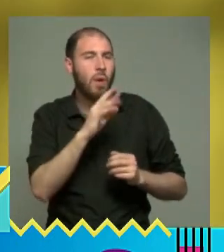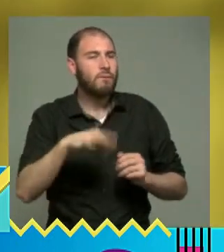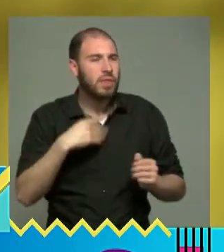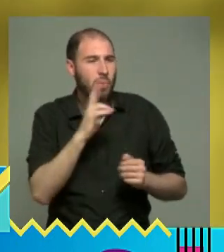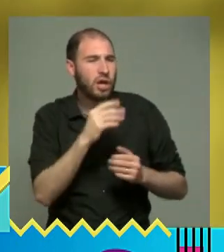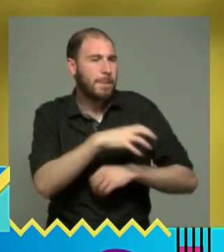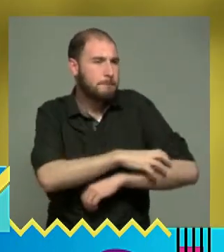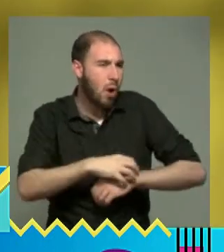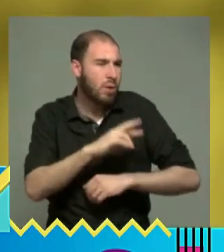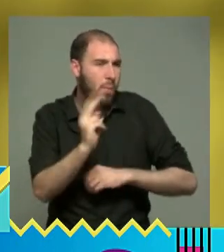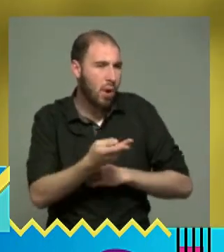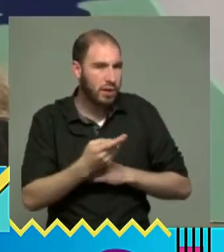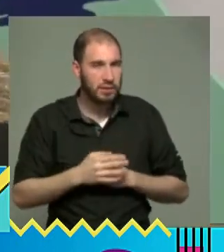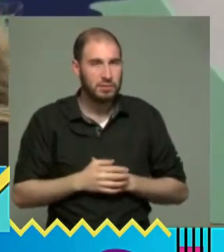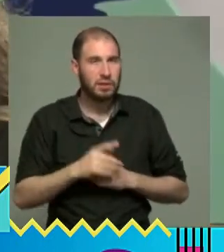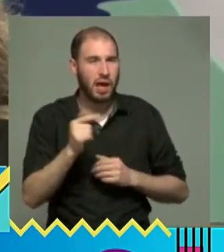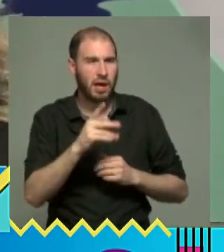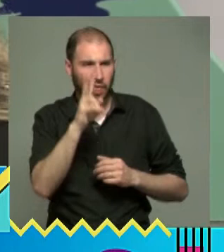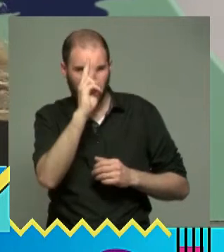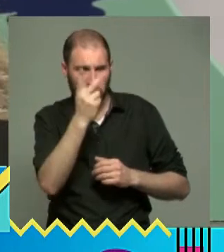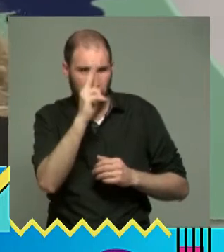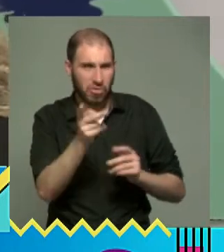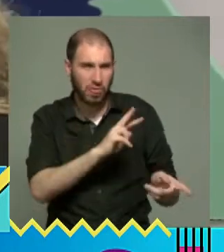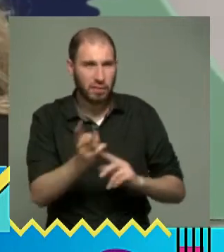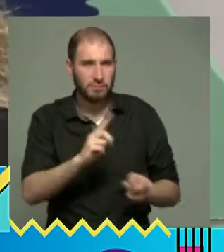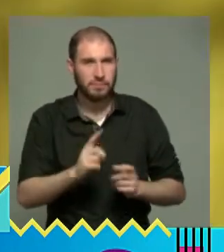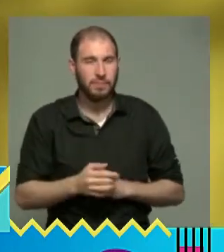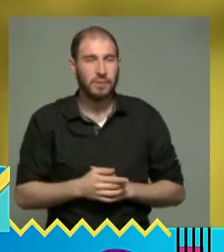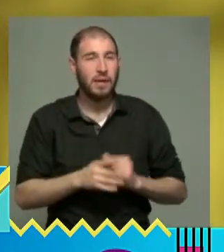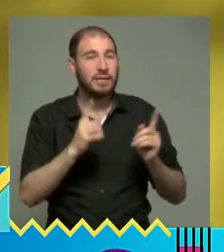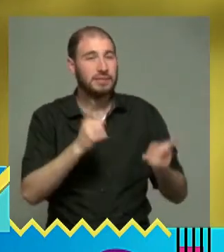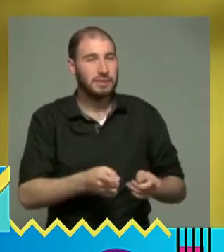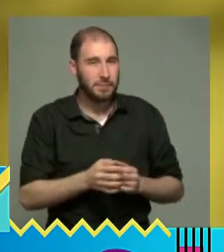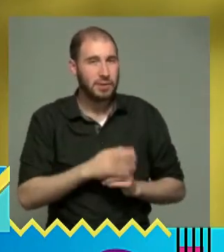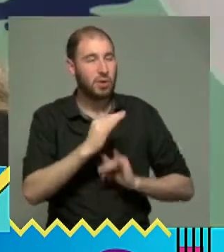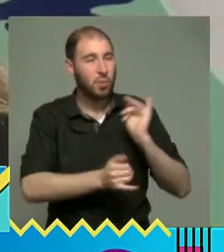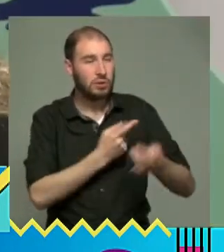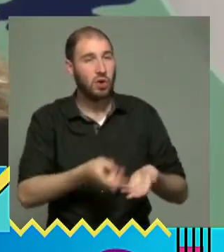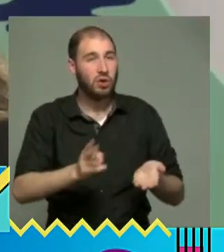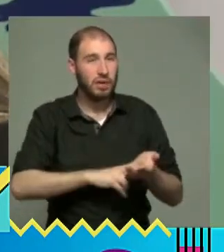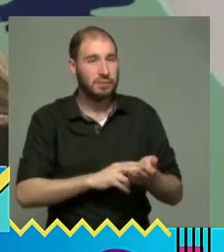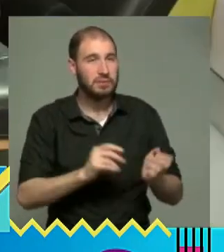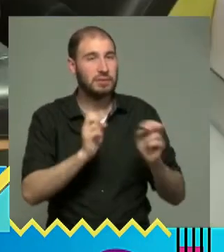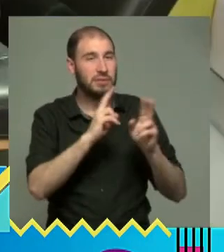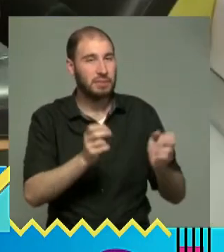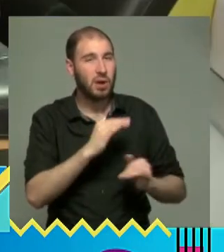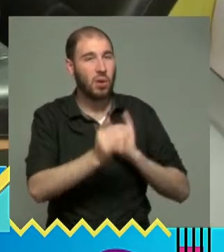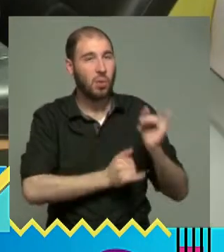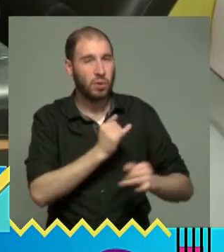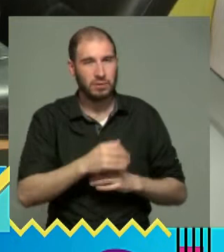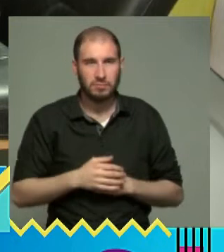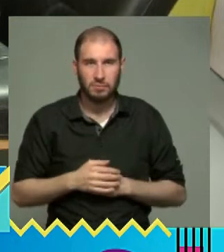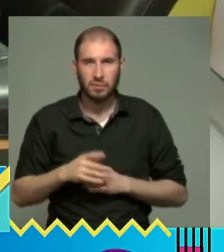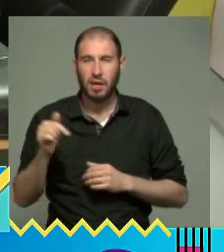punto pobres es- que el punto mueren. es que en Entonces ningún hay una momento doble moral, ¿no es cierto? no, Ahí. no Y sé, ese también es tu vuelvo a punto, es tu punto repetir de el vista. tema de que En dicen ningún momento no... se habla